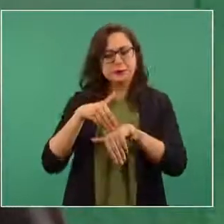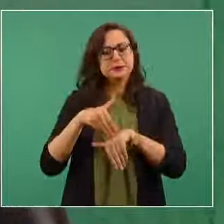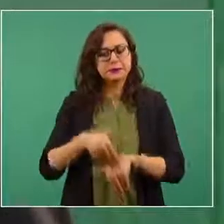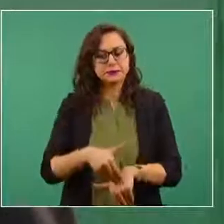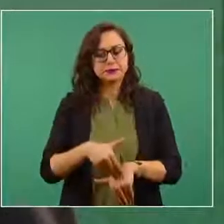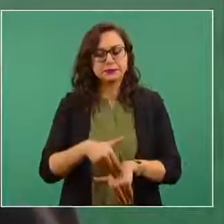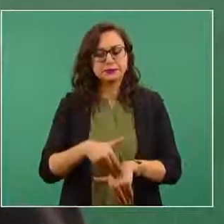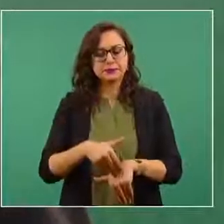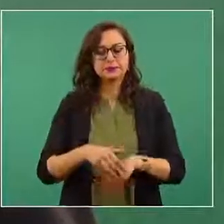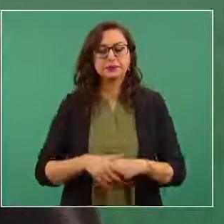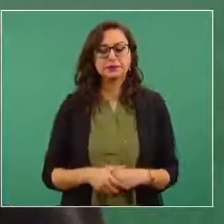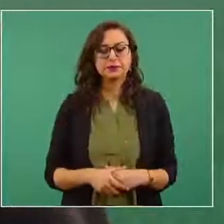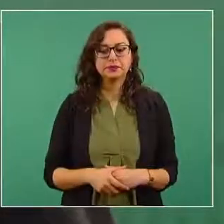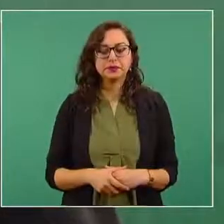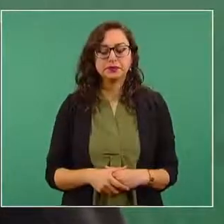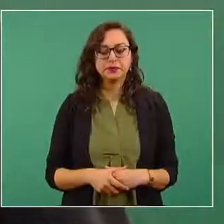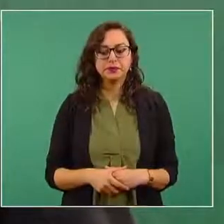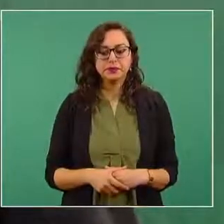de